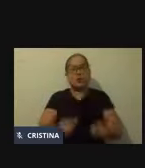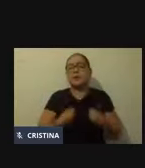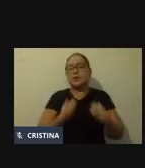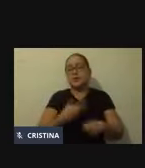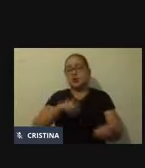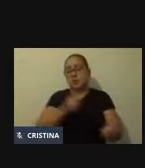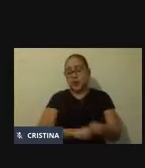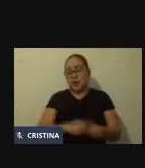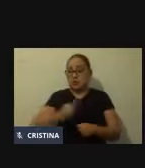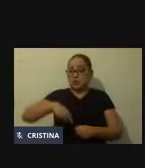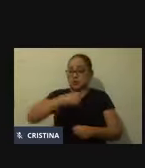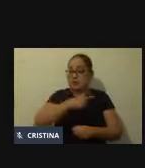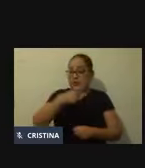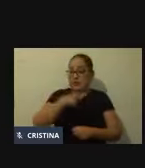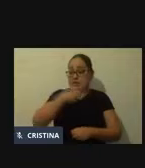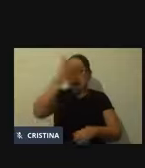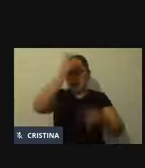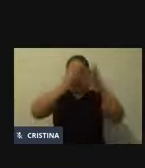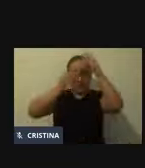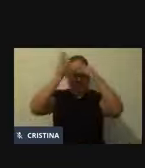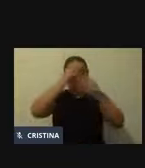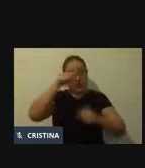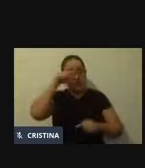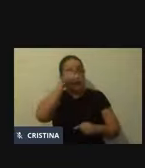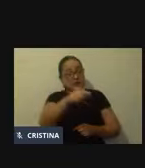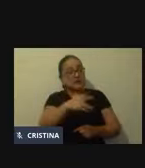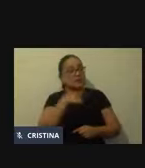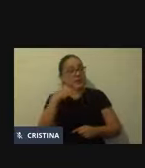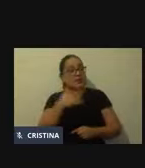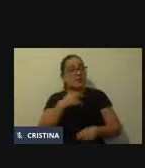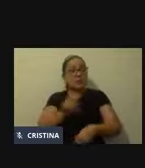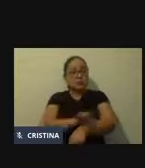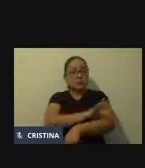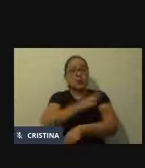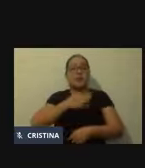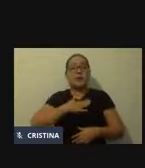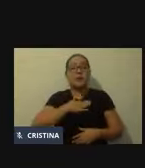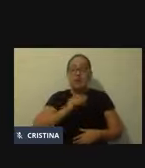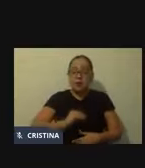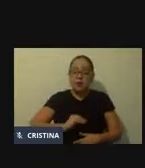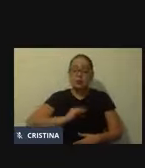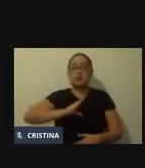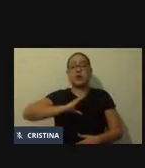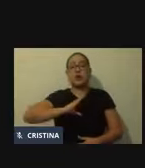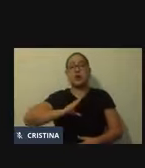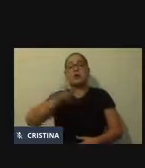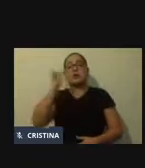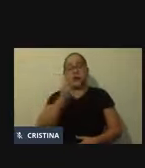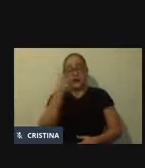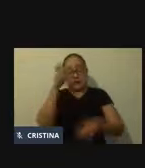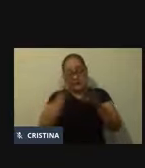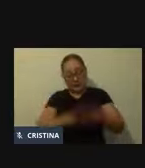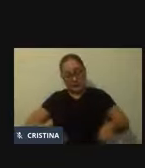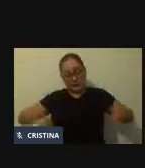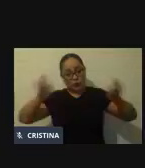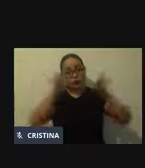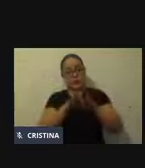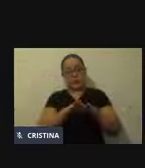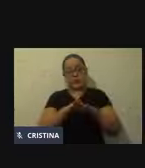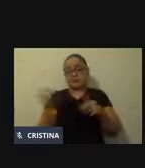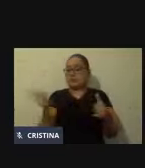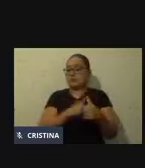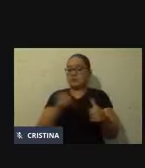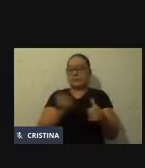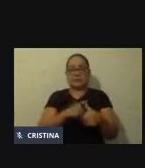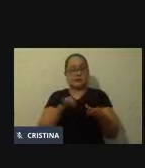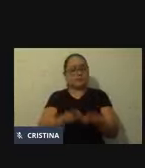a la idea de que trabajar con las emociones y con la autoestima es algo que va a ser primordial, yo les sugiero